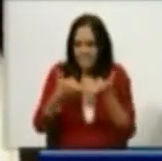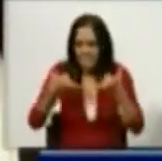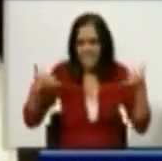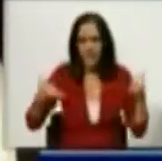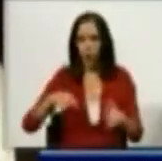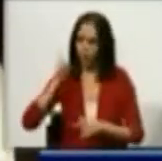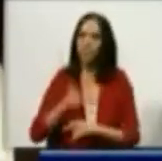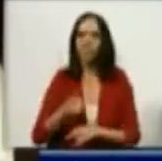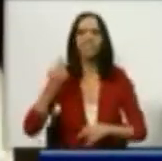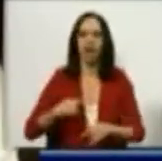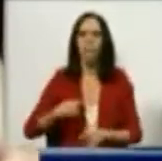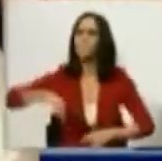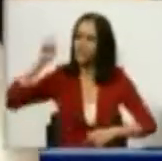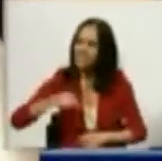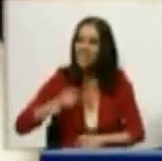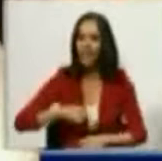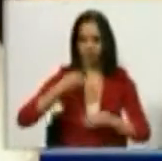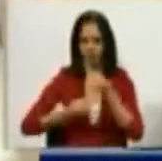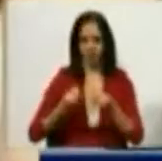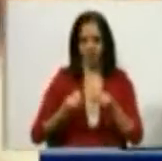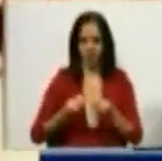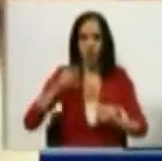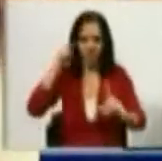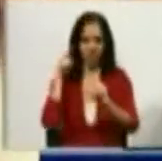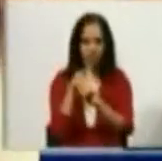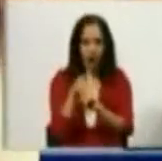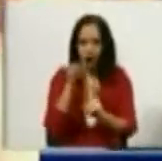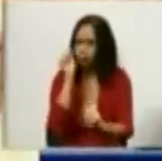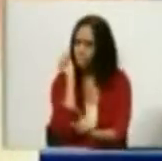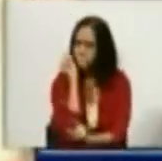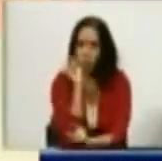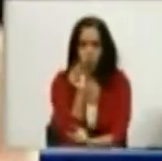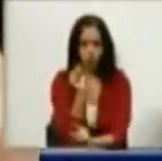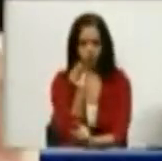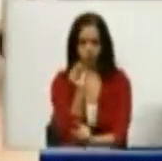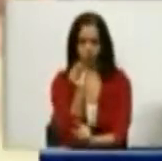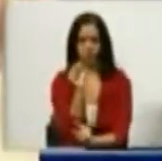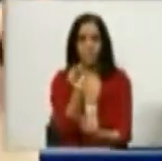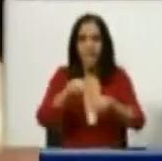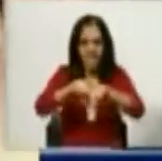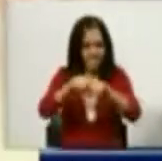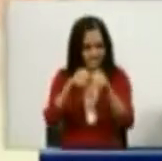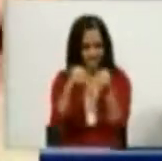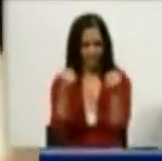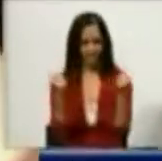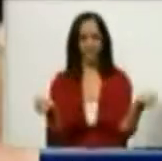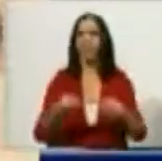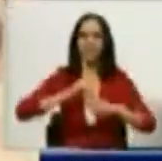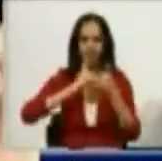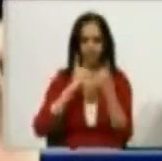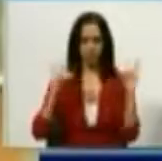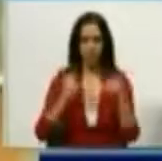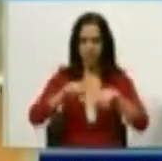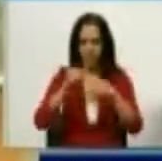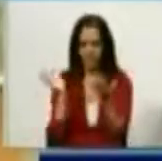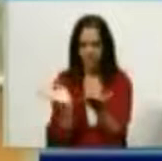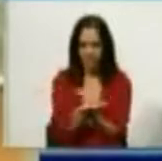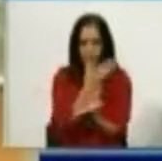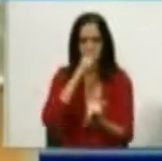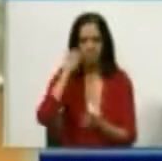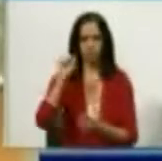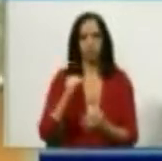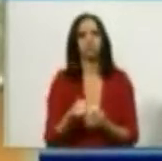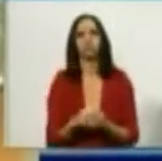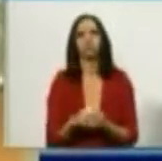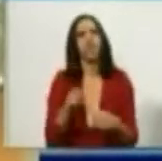como necesitamos hacerlo dirigida a un solo punto que es el quiebre de la dictadura la salida hay